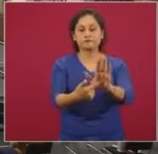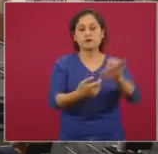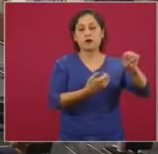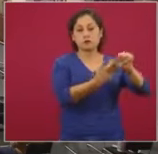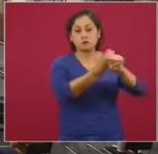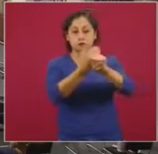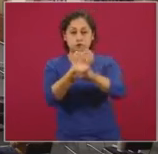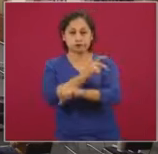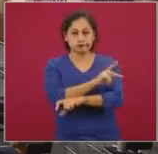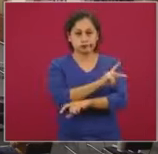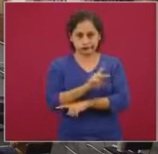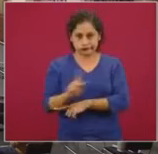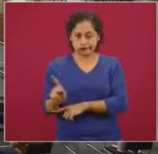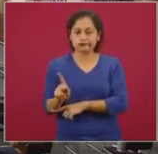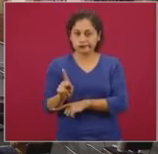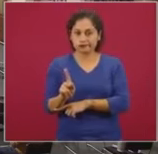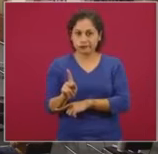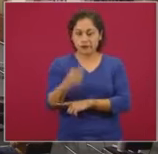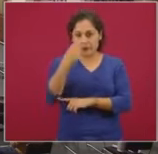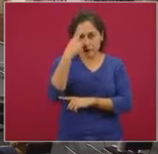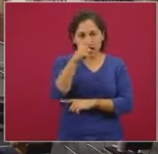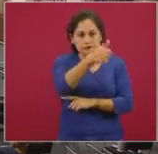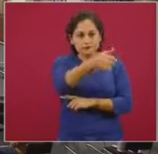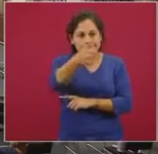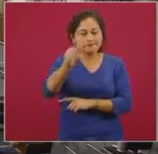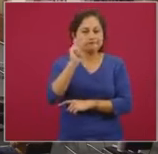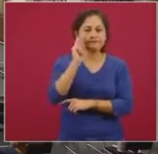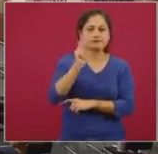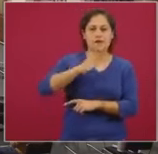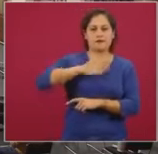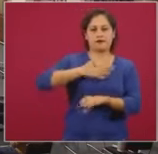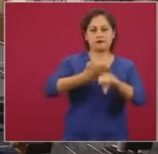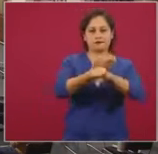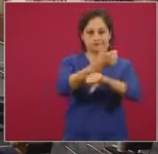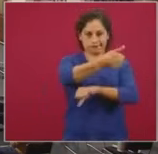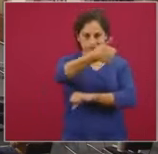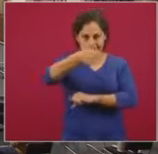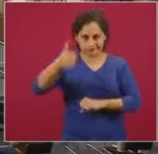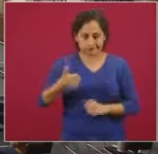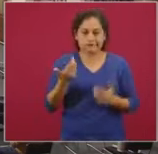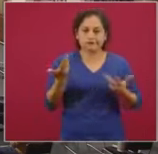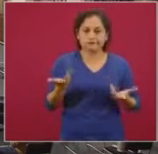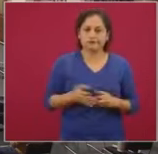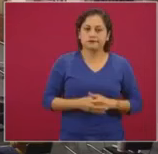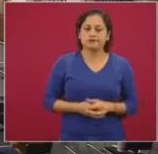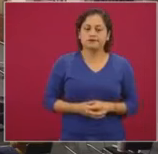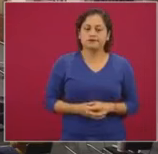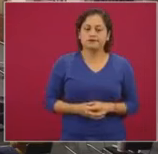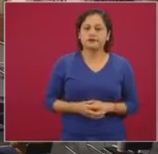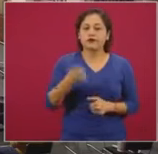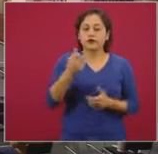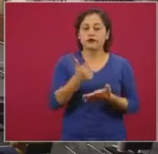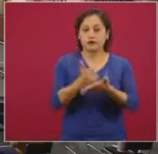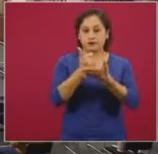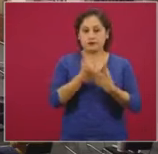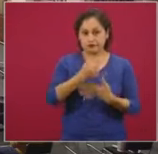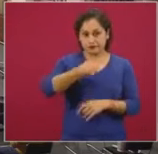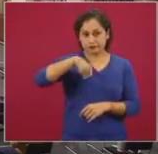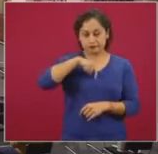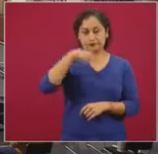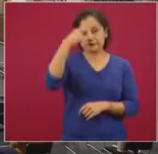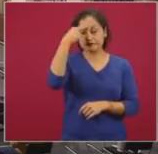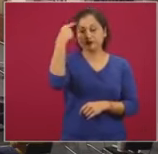viera también en sus entidades federativas poco lo que estamos utilizando también como una herramienta también que nos ayuda dentro de